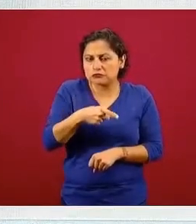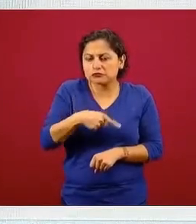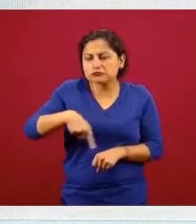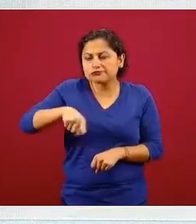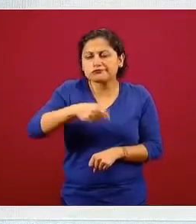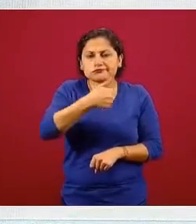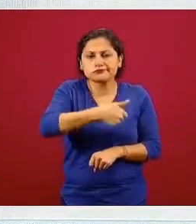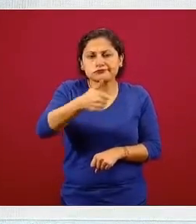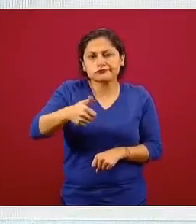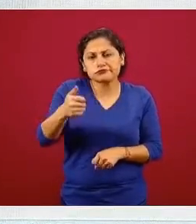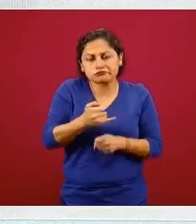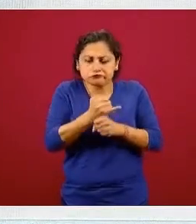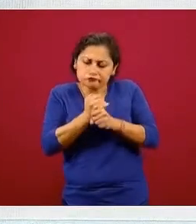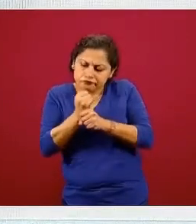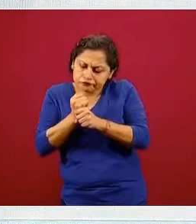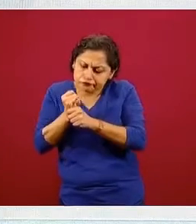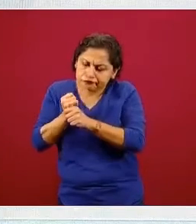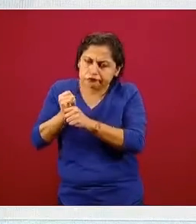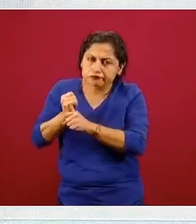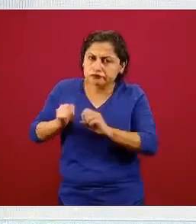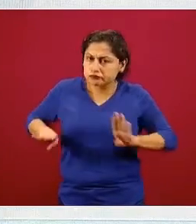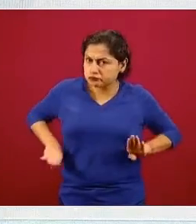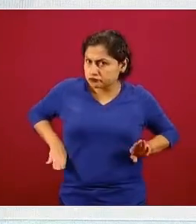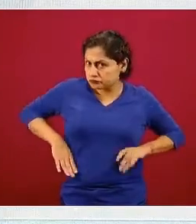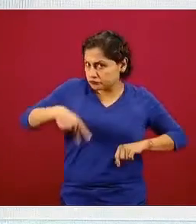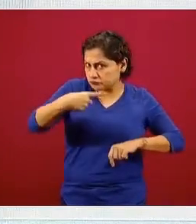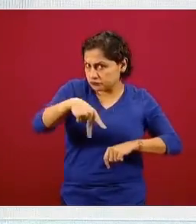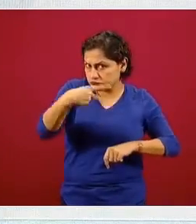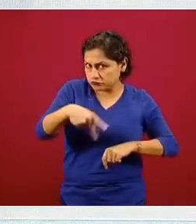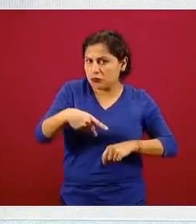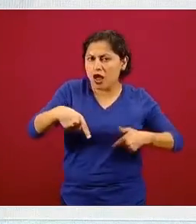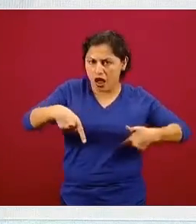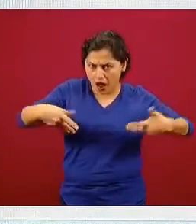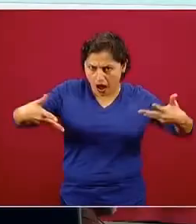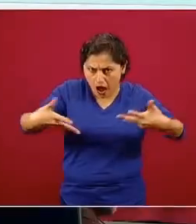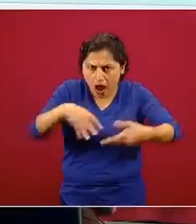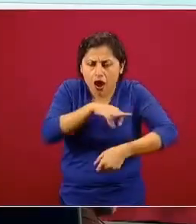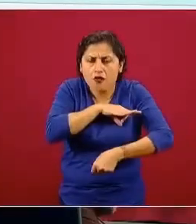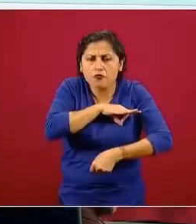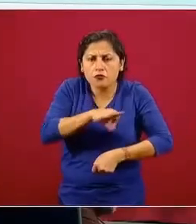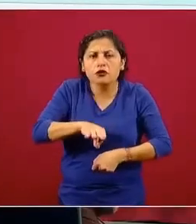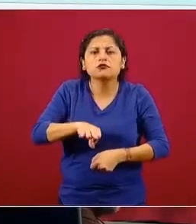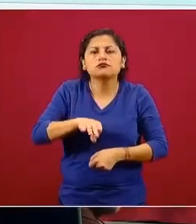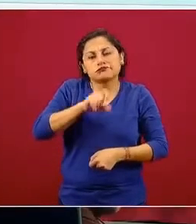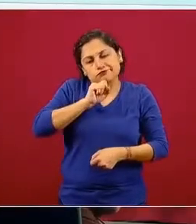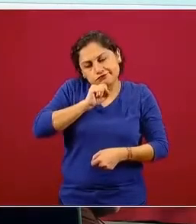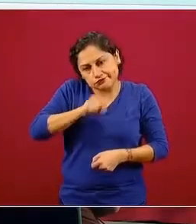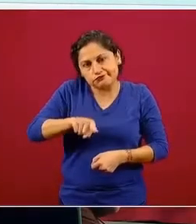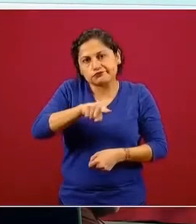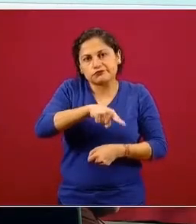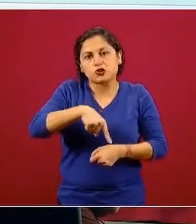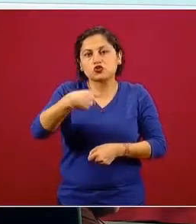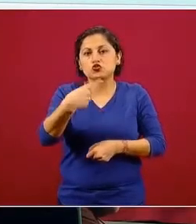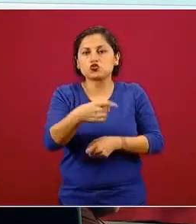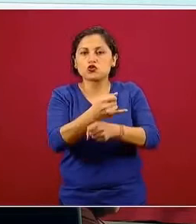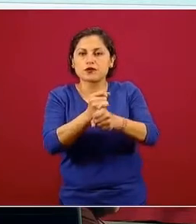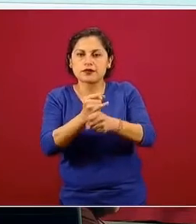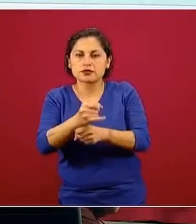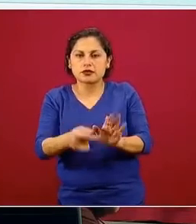e interpretación de los datos, lo hagan y lo pongan también deseablemente al conocimiento público.